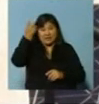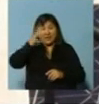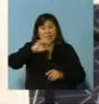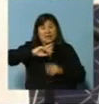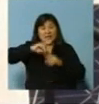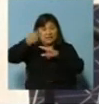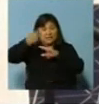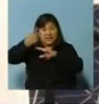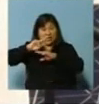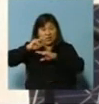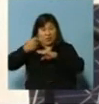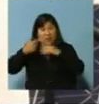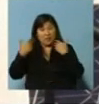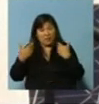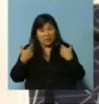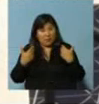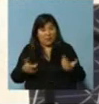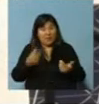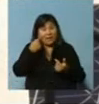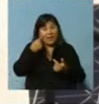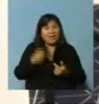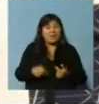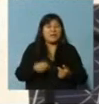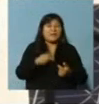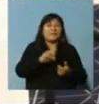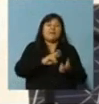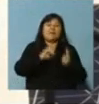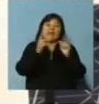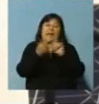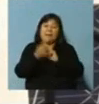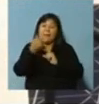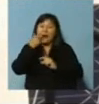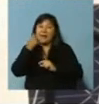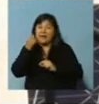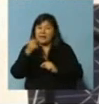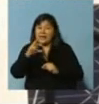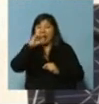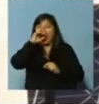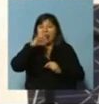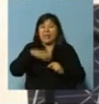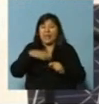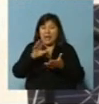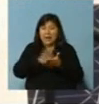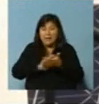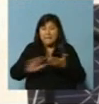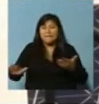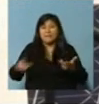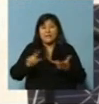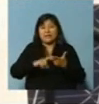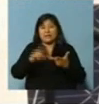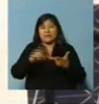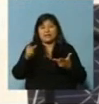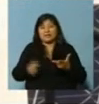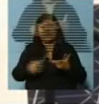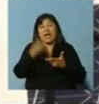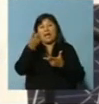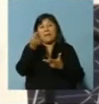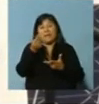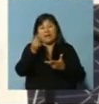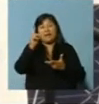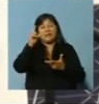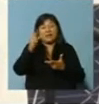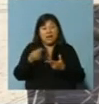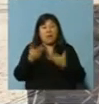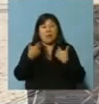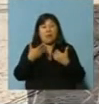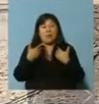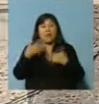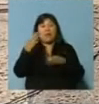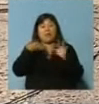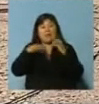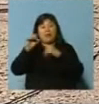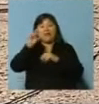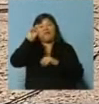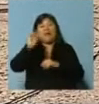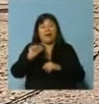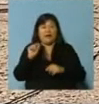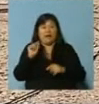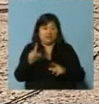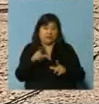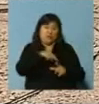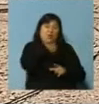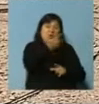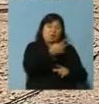se están desarrollando, son energías convenientes, limpias, económicamente rentables, porque son más baratas